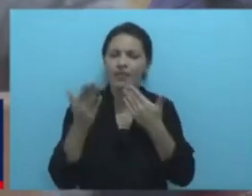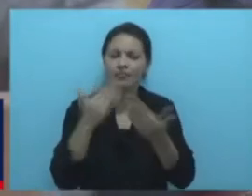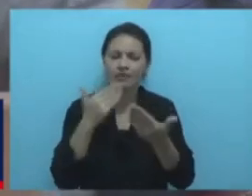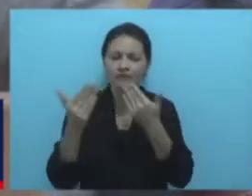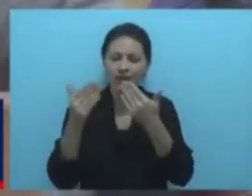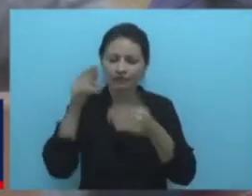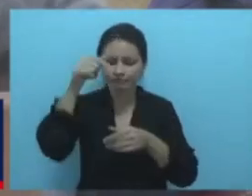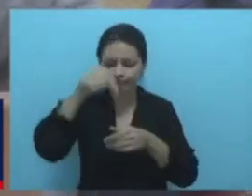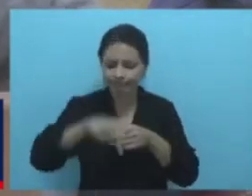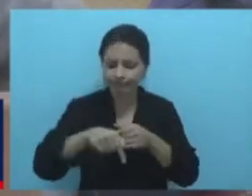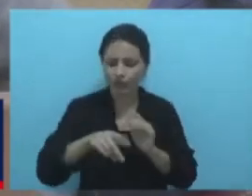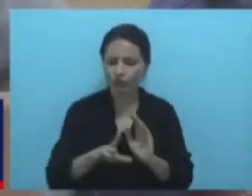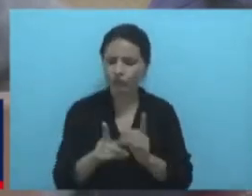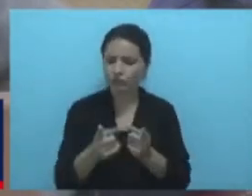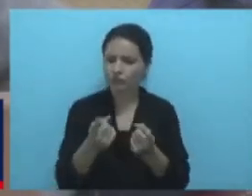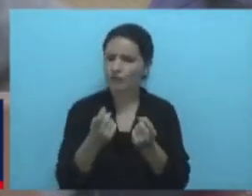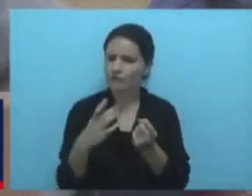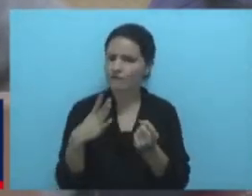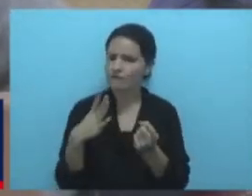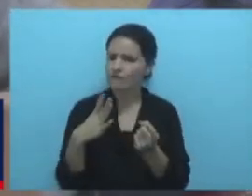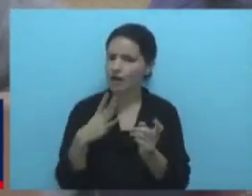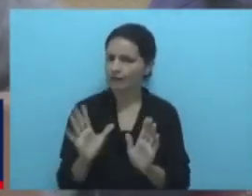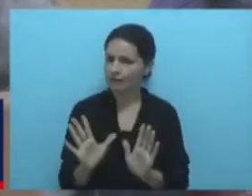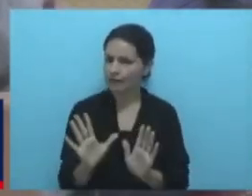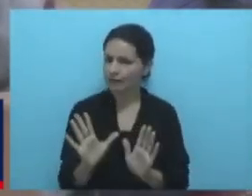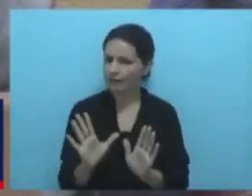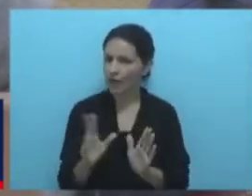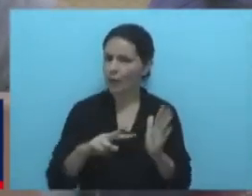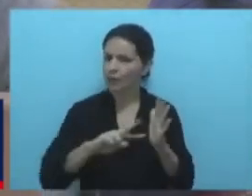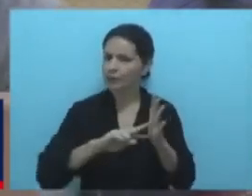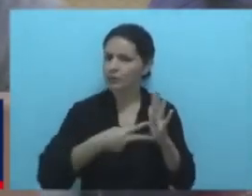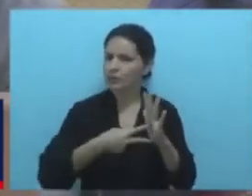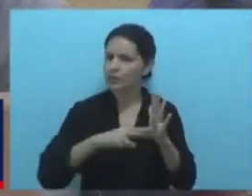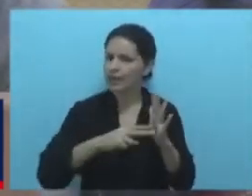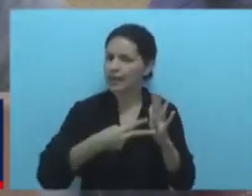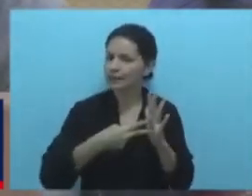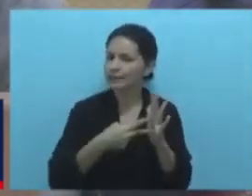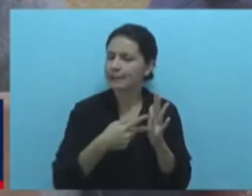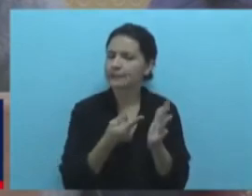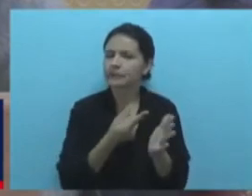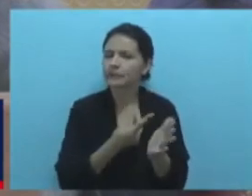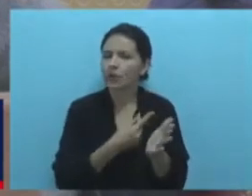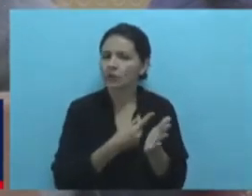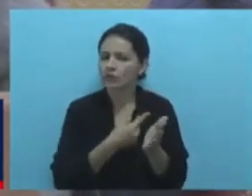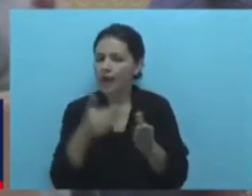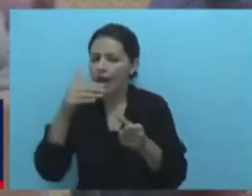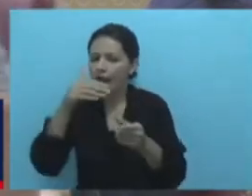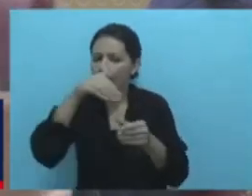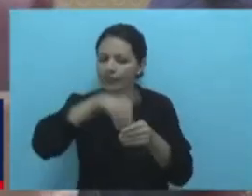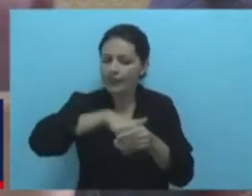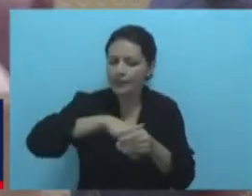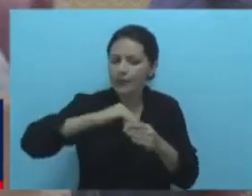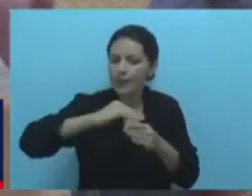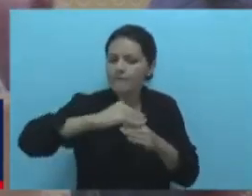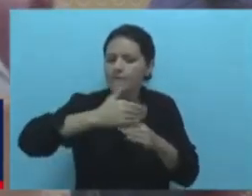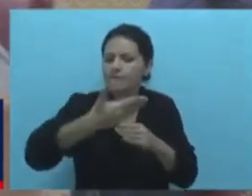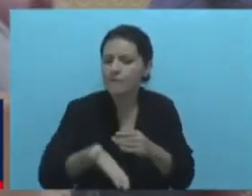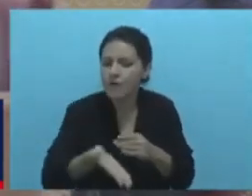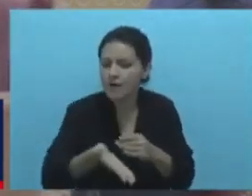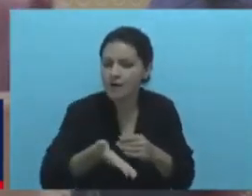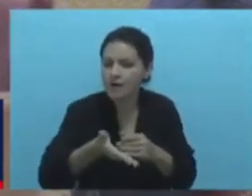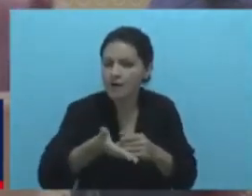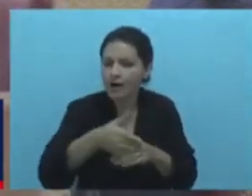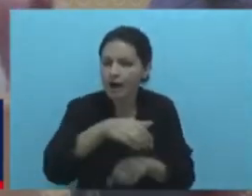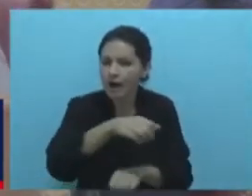el problema es lo que está dentro de las cárceles o el problema es lo que está afuera de las cárceles y a mí me parece que el problema